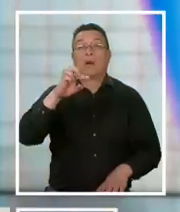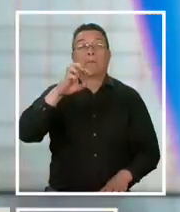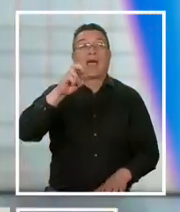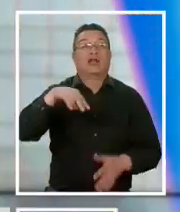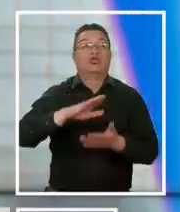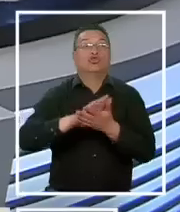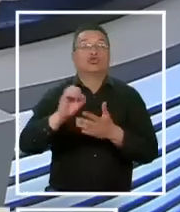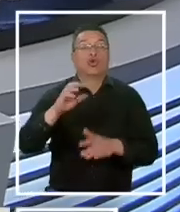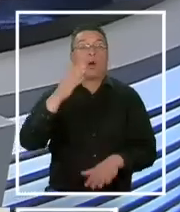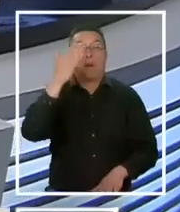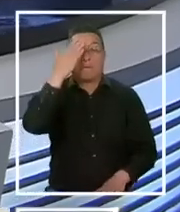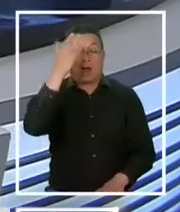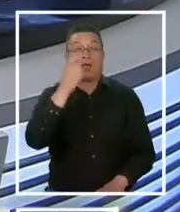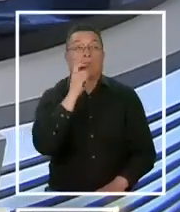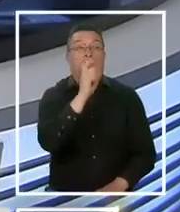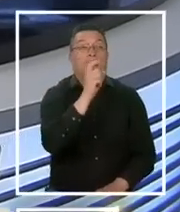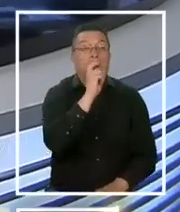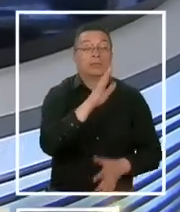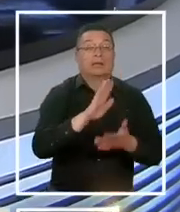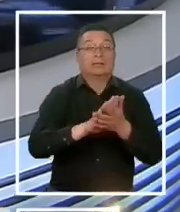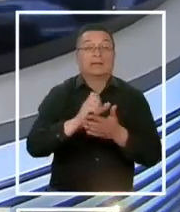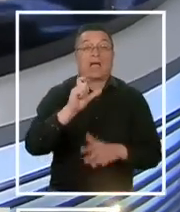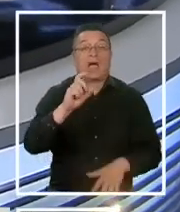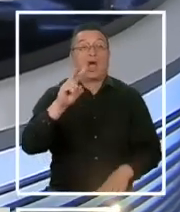gritándoles sobre todo